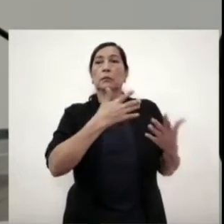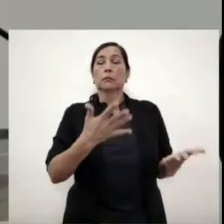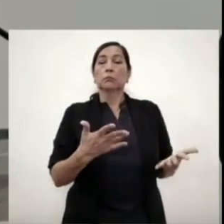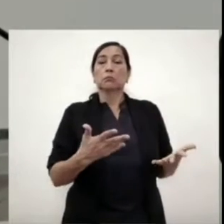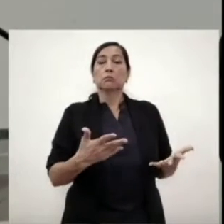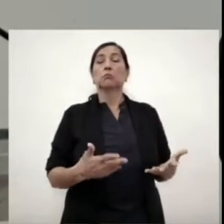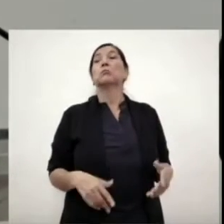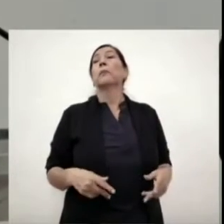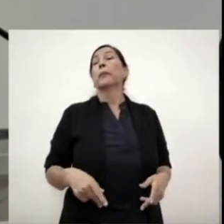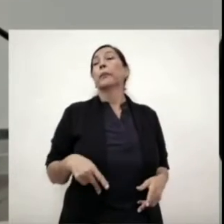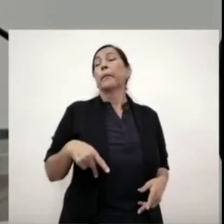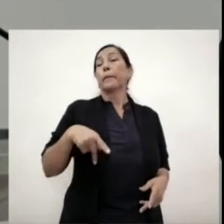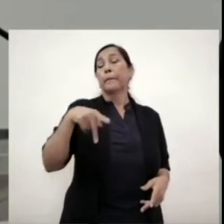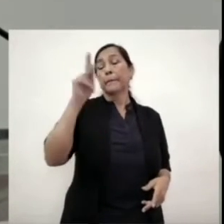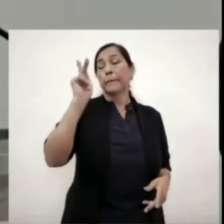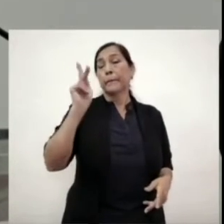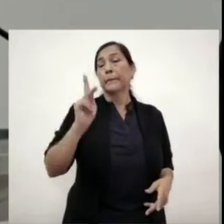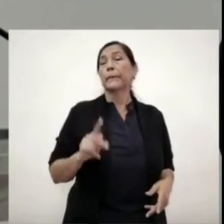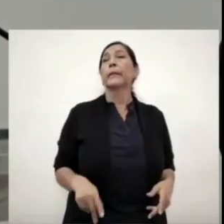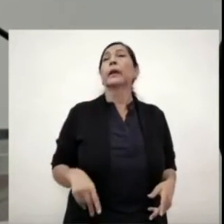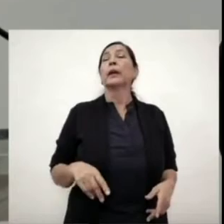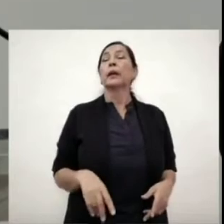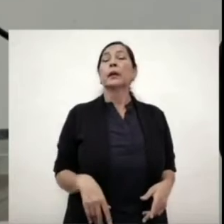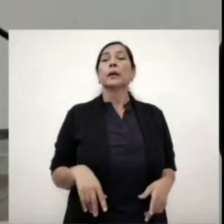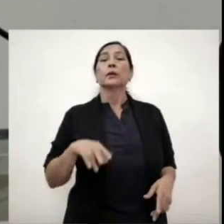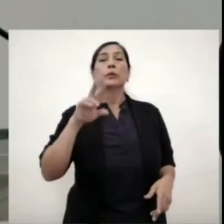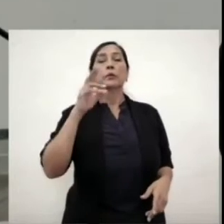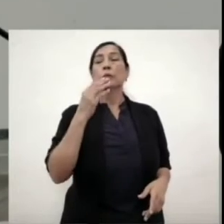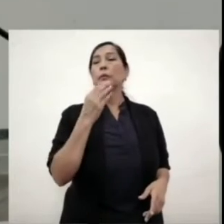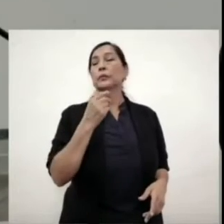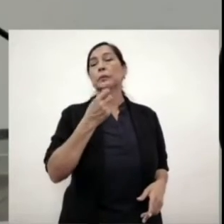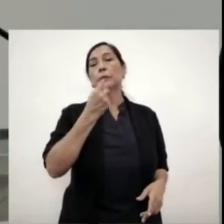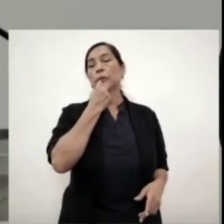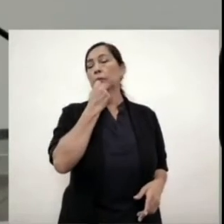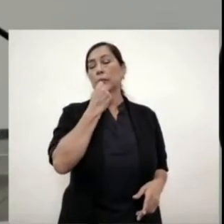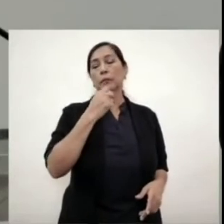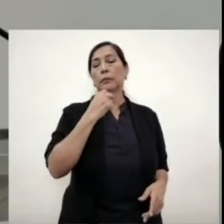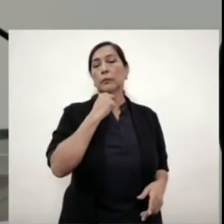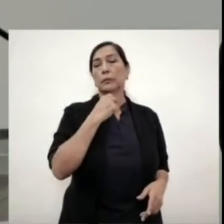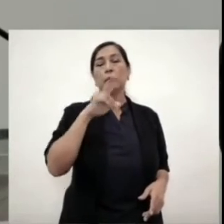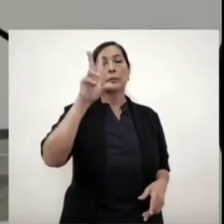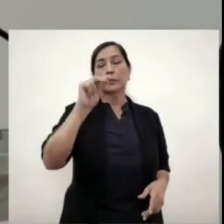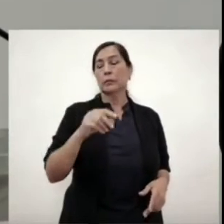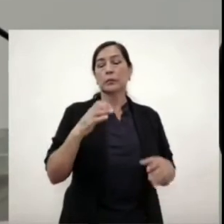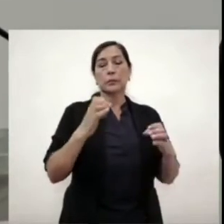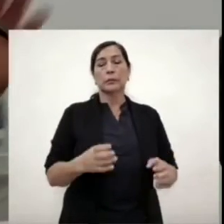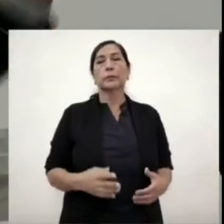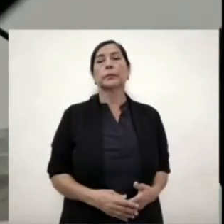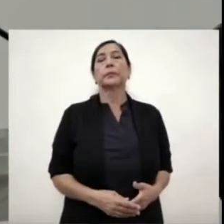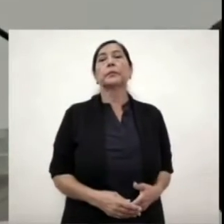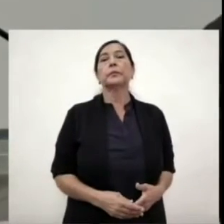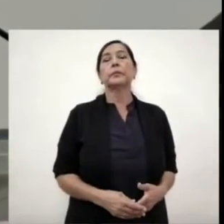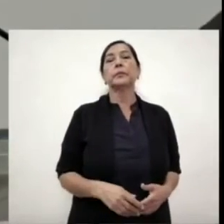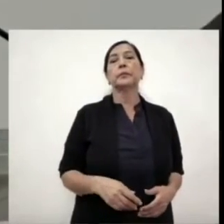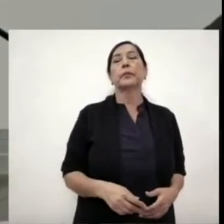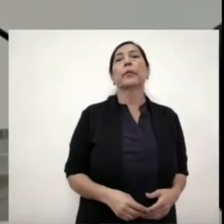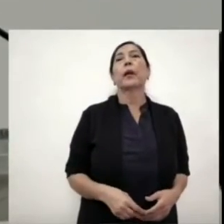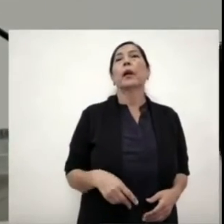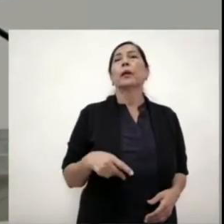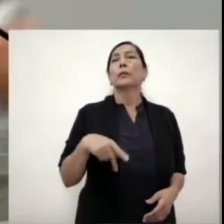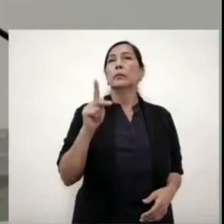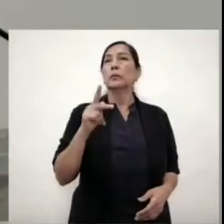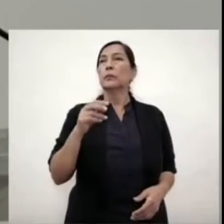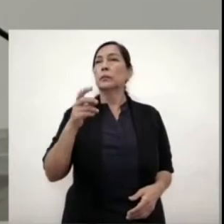ocurre, ya la Presidencia Municipal de Zamora nos ofreció y nos dio en comodato, allá